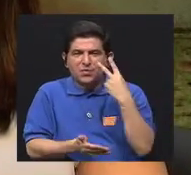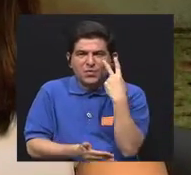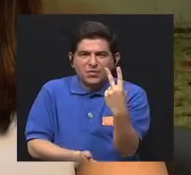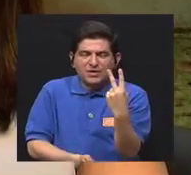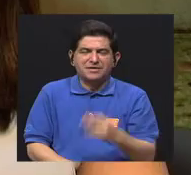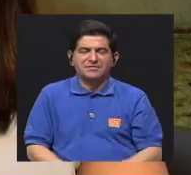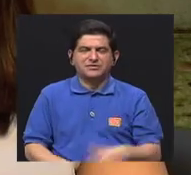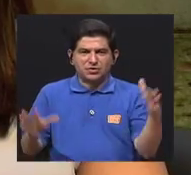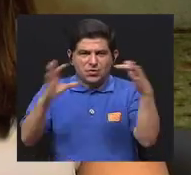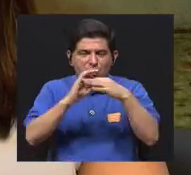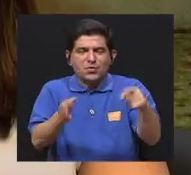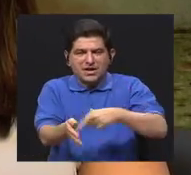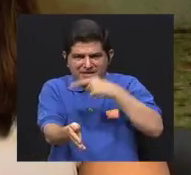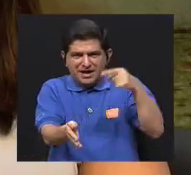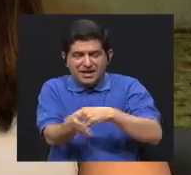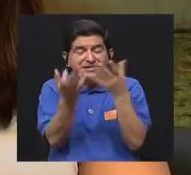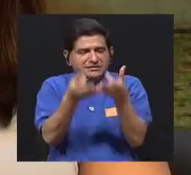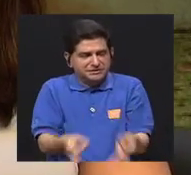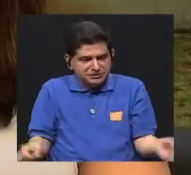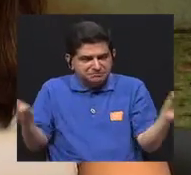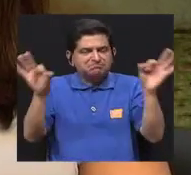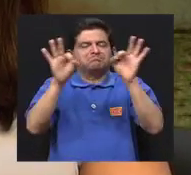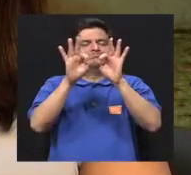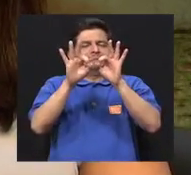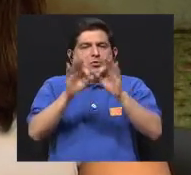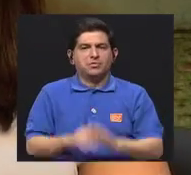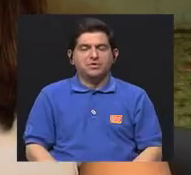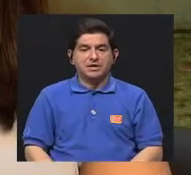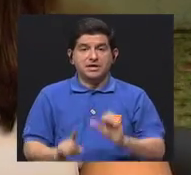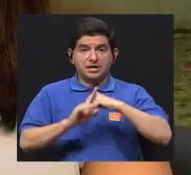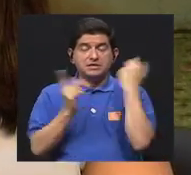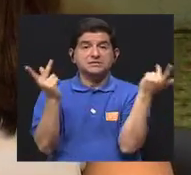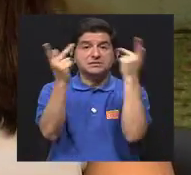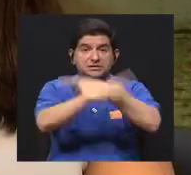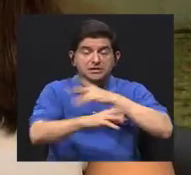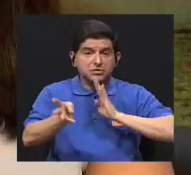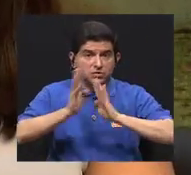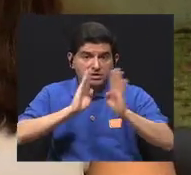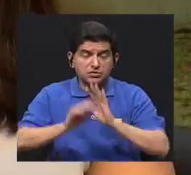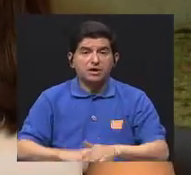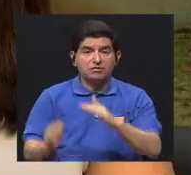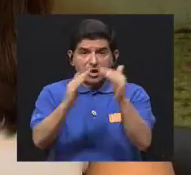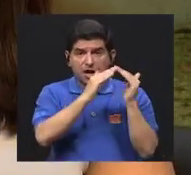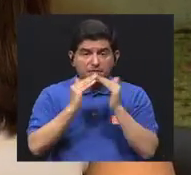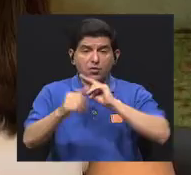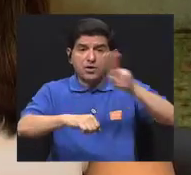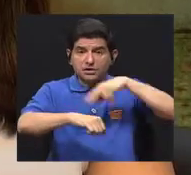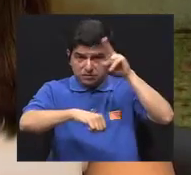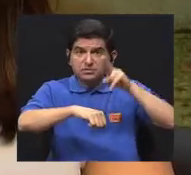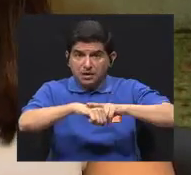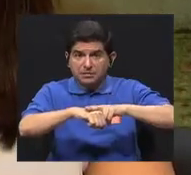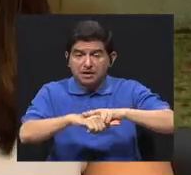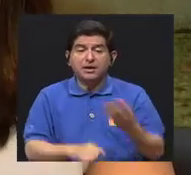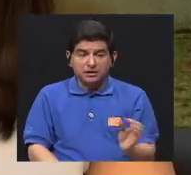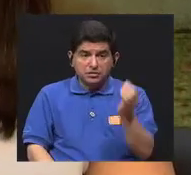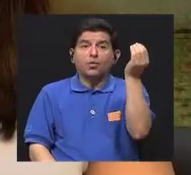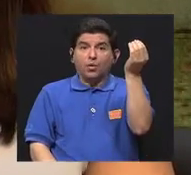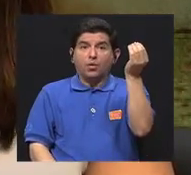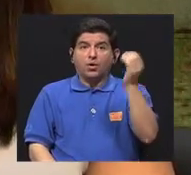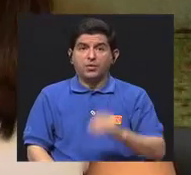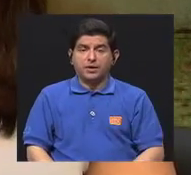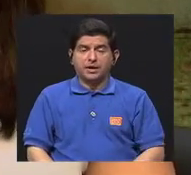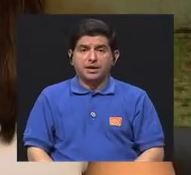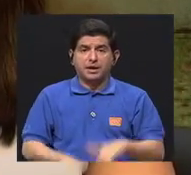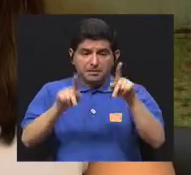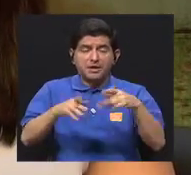a diabetes importante, con el agravante de que estamos hablando de población usualmente muy joven, población